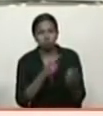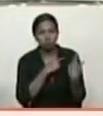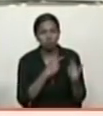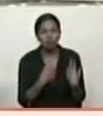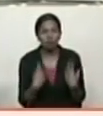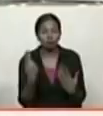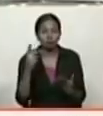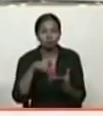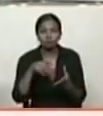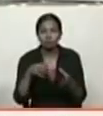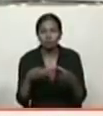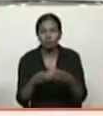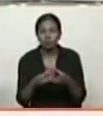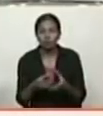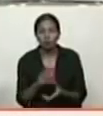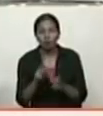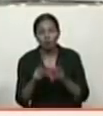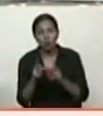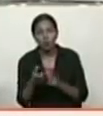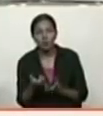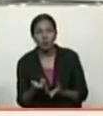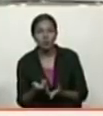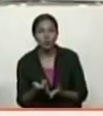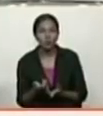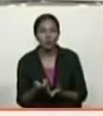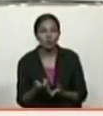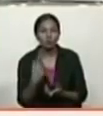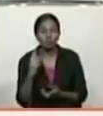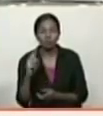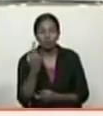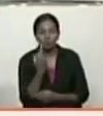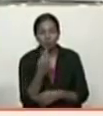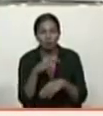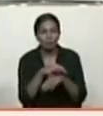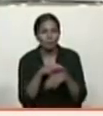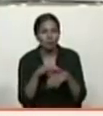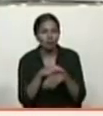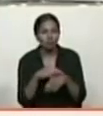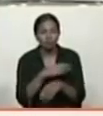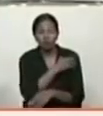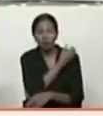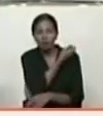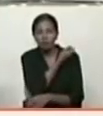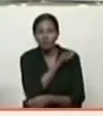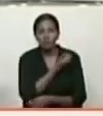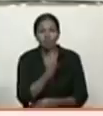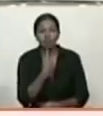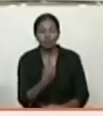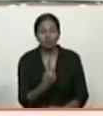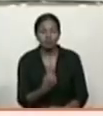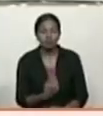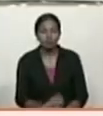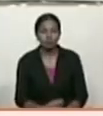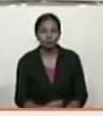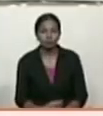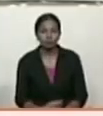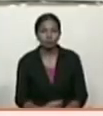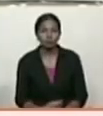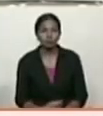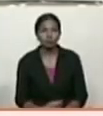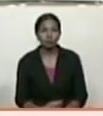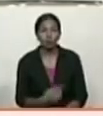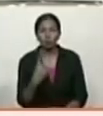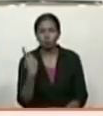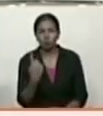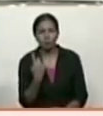esa reunión, a varios de los primeros ministros, jefes de delegación, no solo para tener una